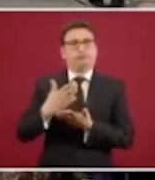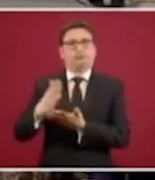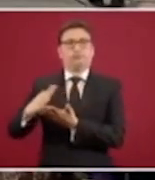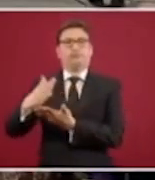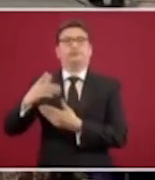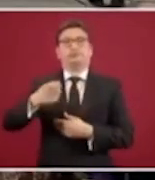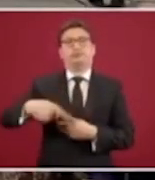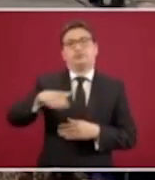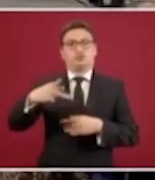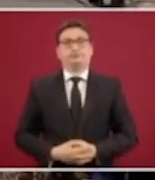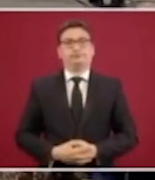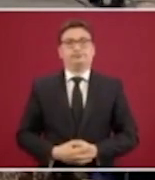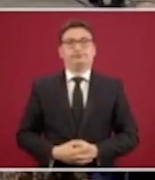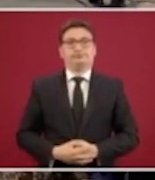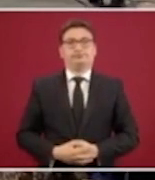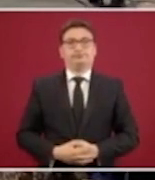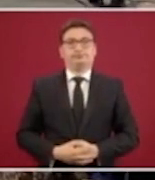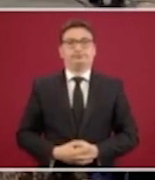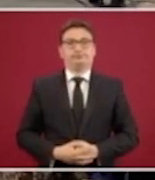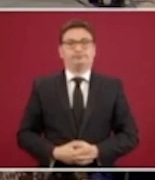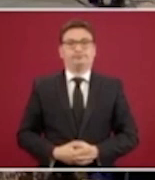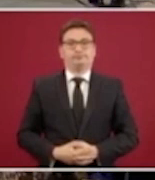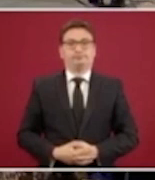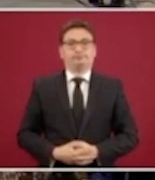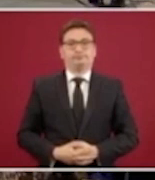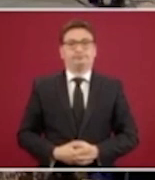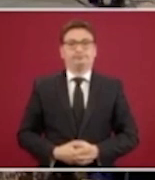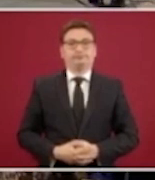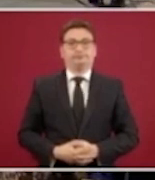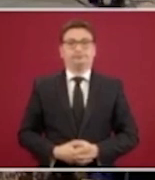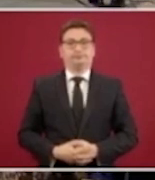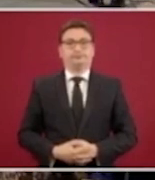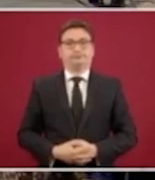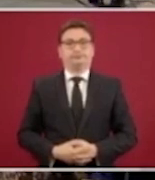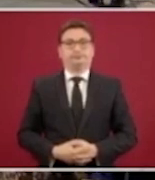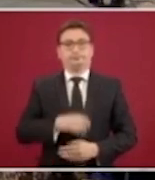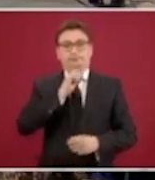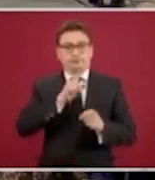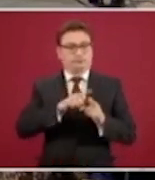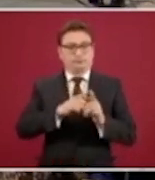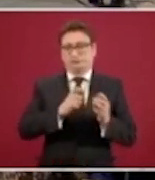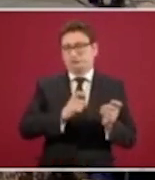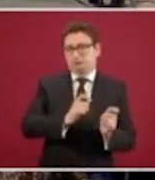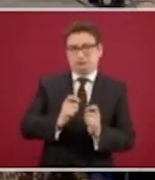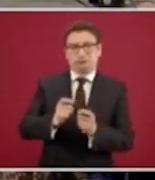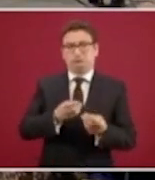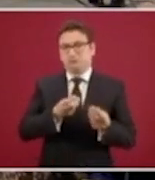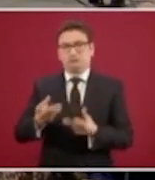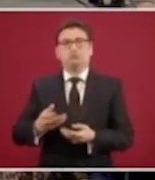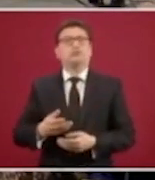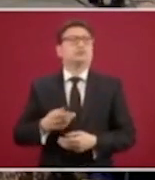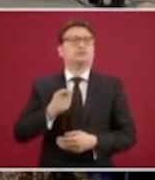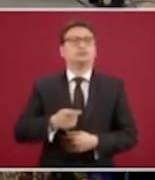en la nómina. Se van a otorgar alrededor